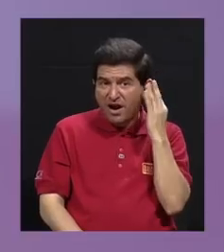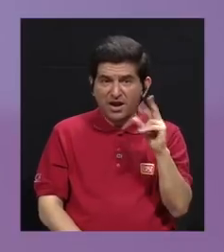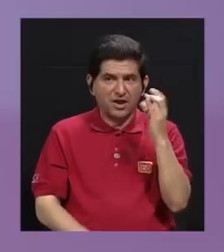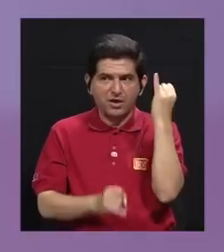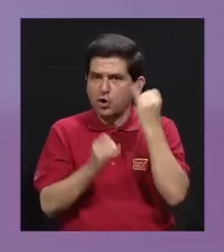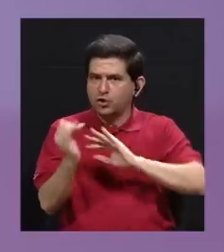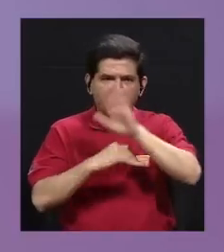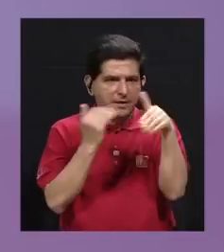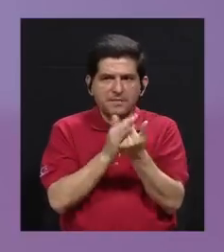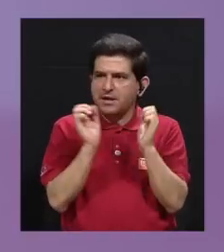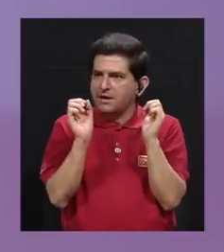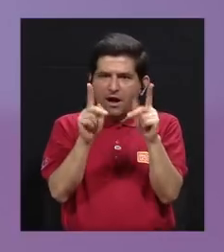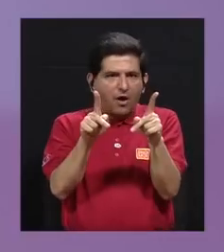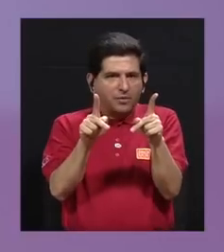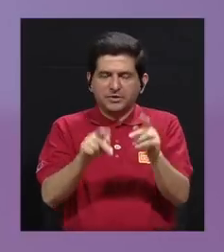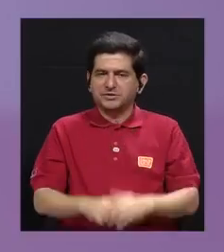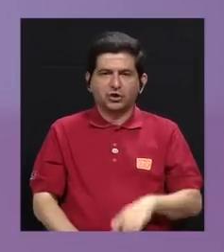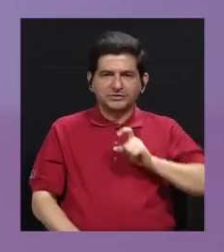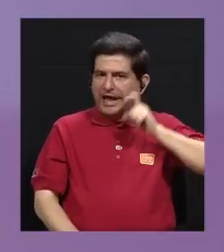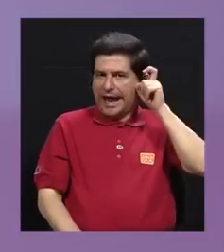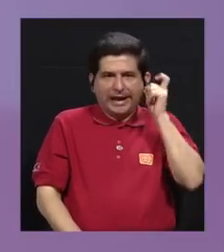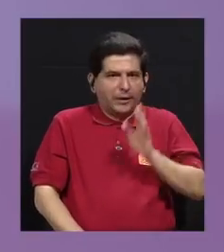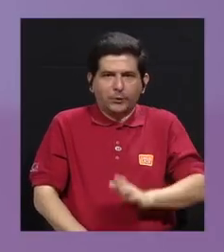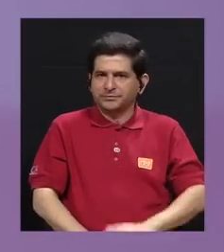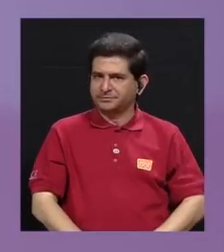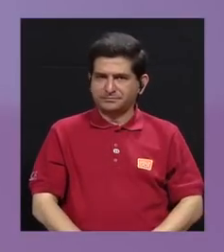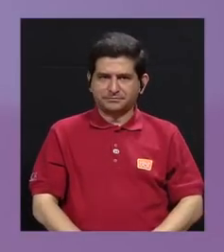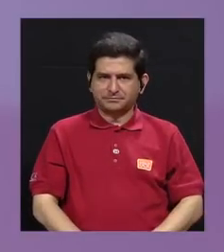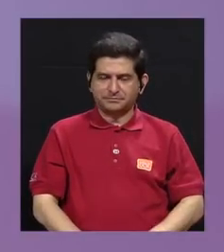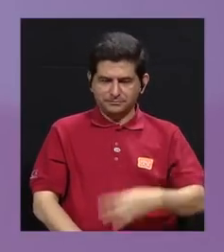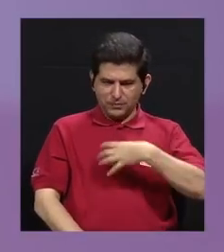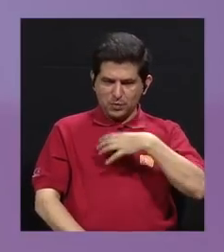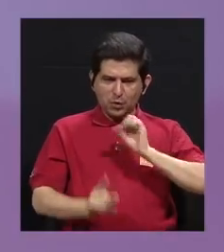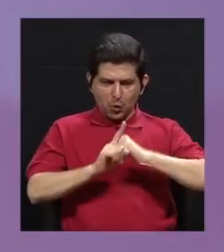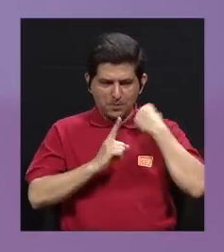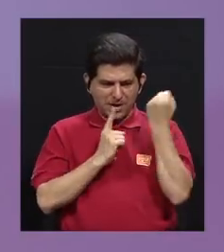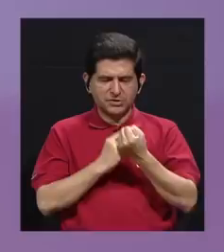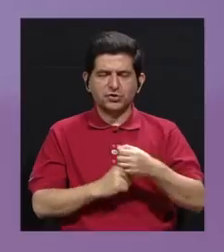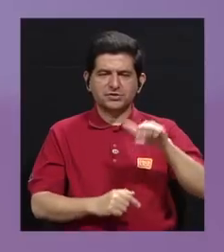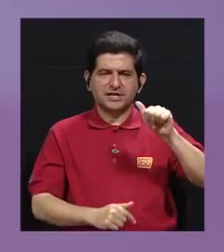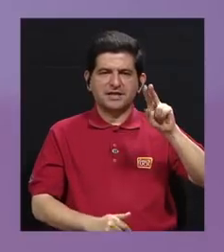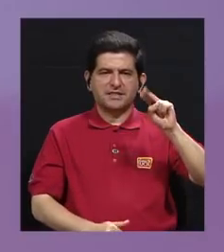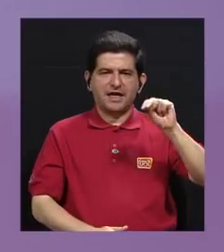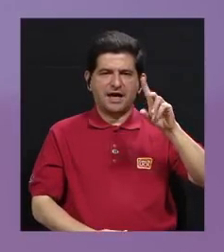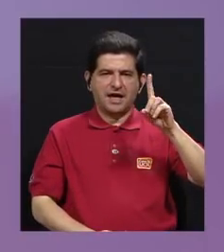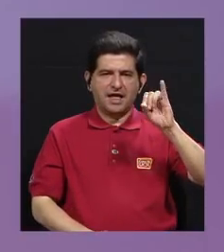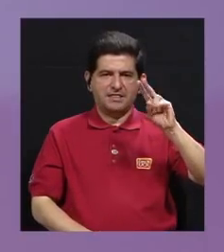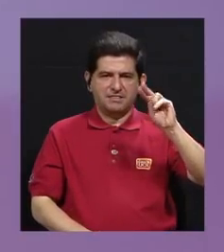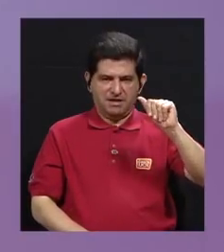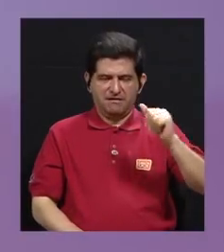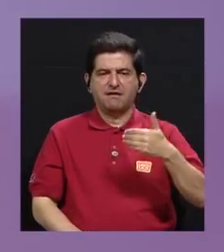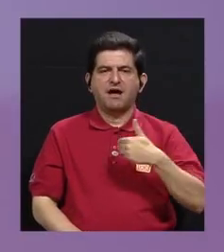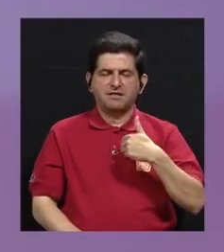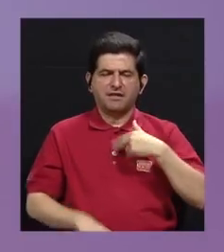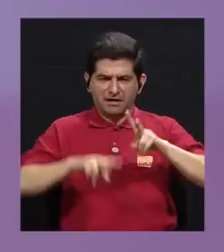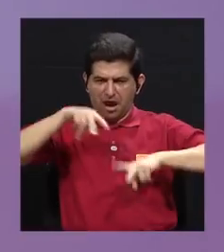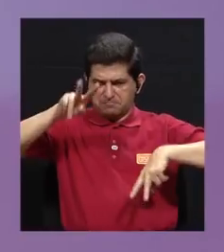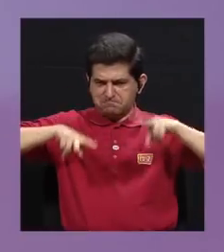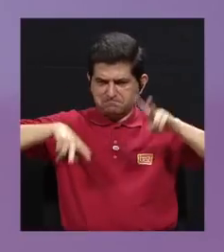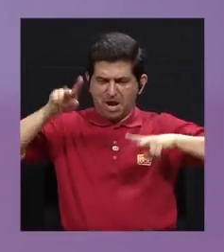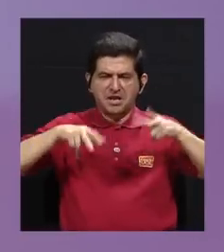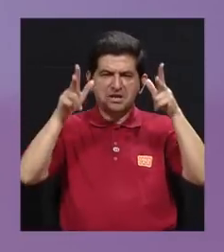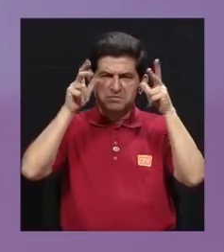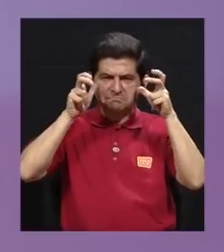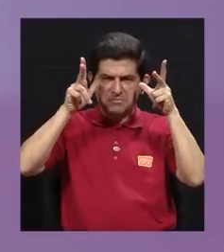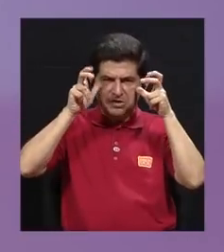y mujer ni siquiera agota todas las posibilidades de género. Y las propias sociedades andinas tienen